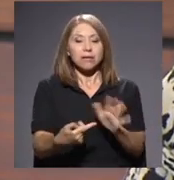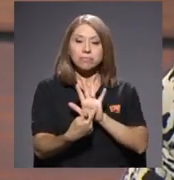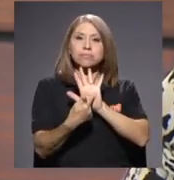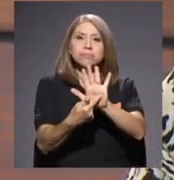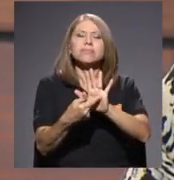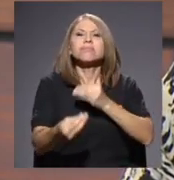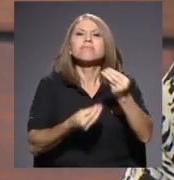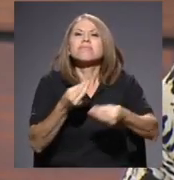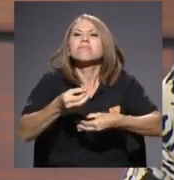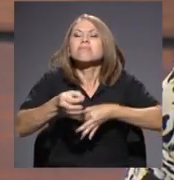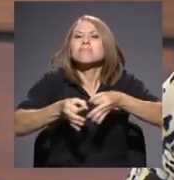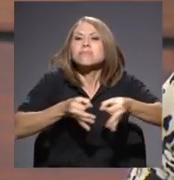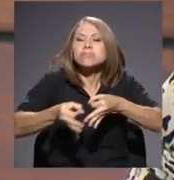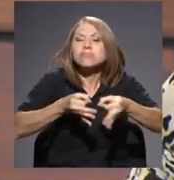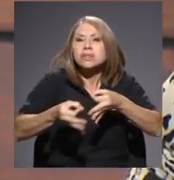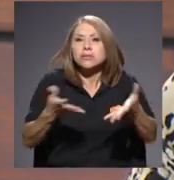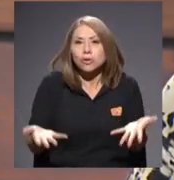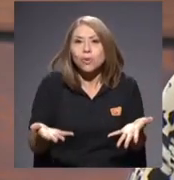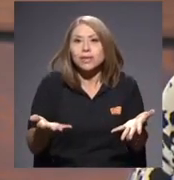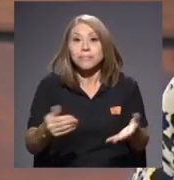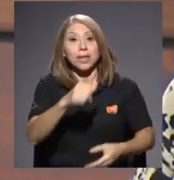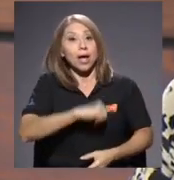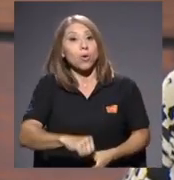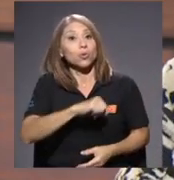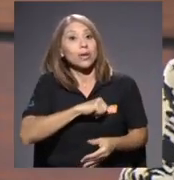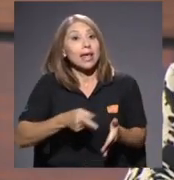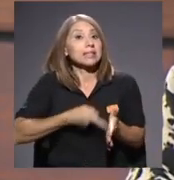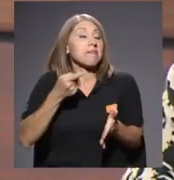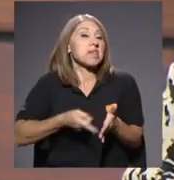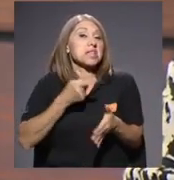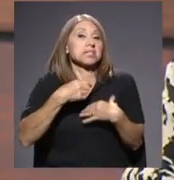reacción inicial de las autoridades muchas veces frente a este tipo de denuncias